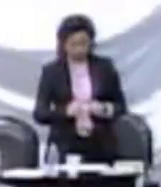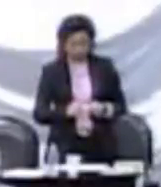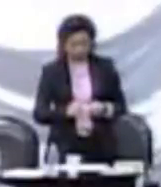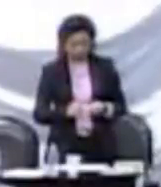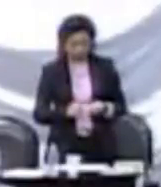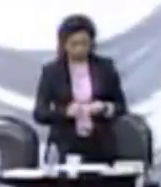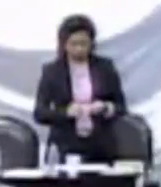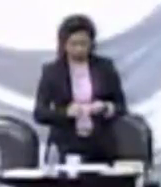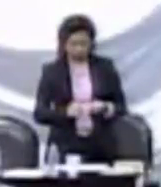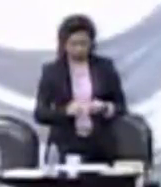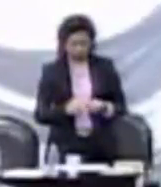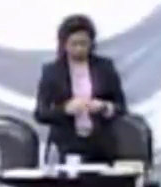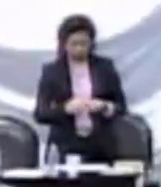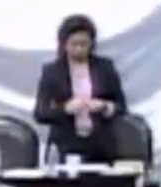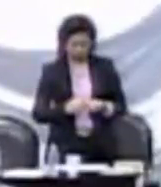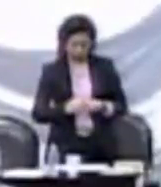responder.